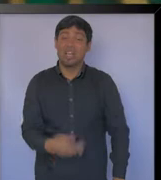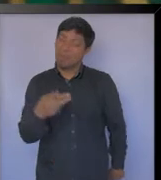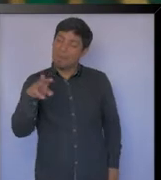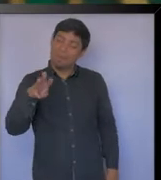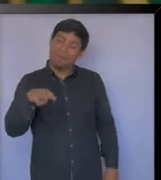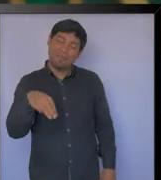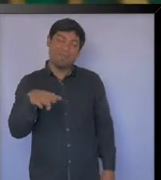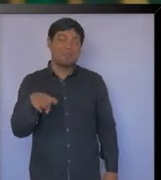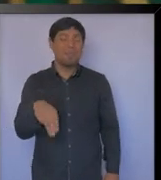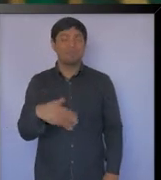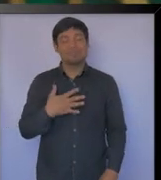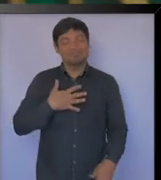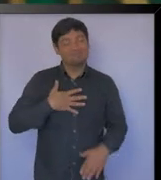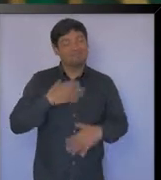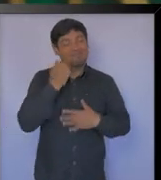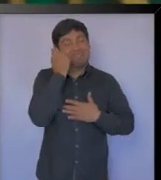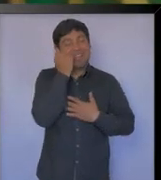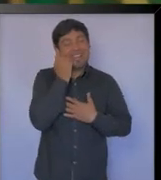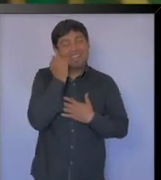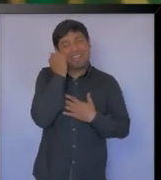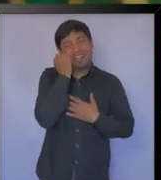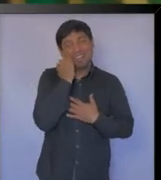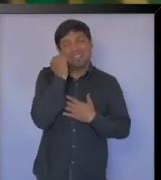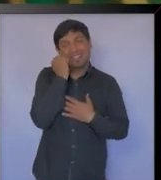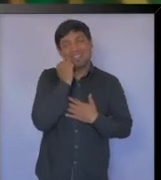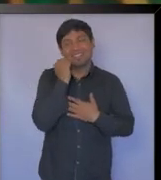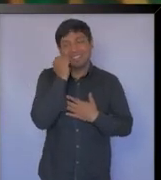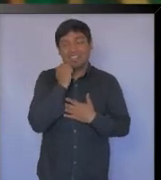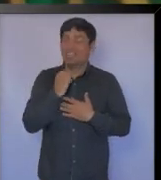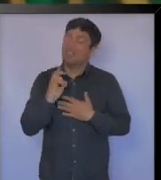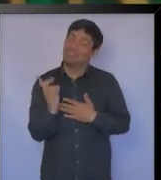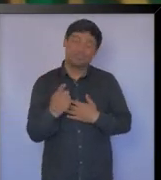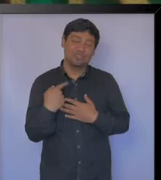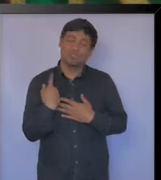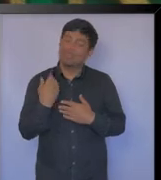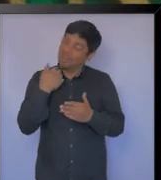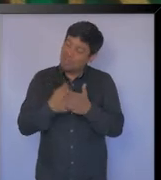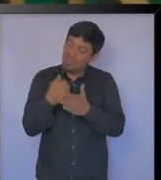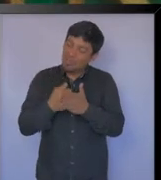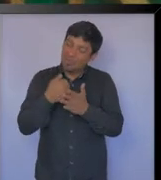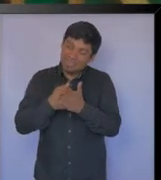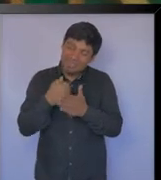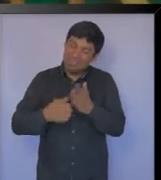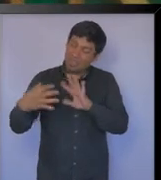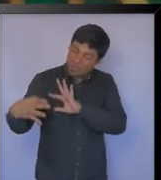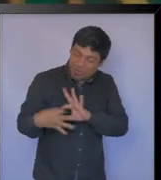Madre querida, cuántas cosas hemos pasado.